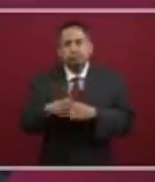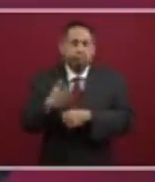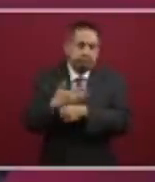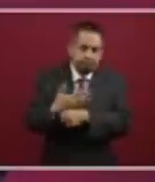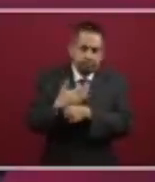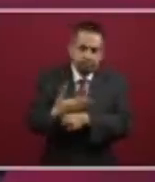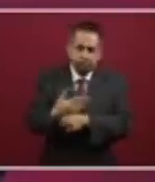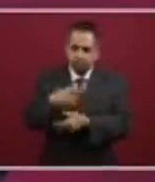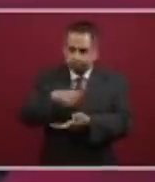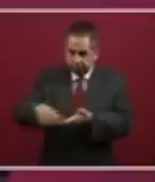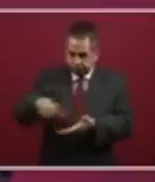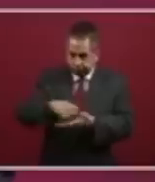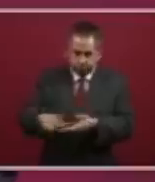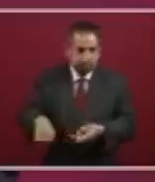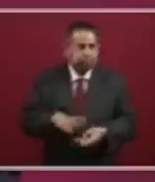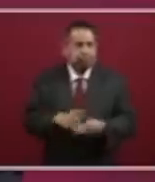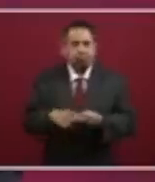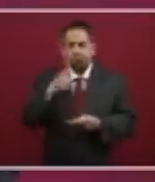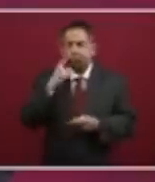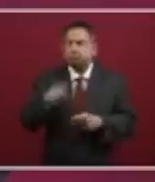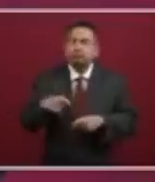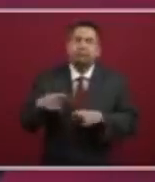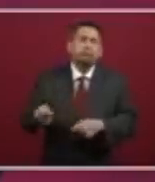ambulancias, para